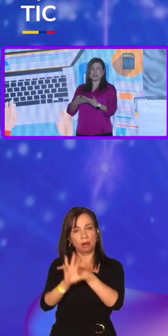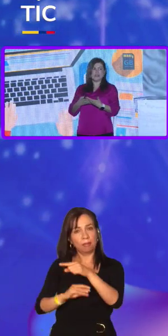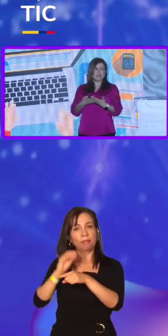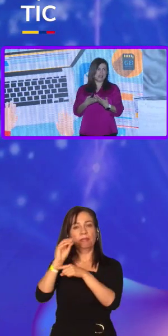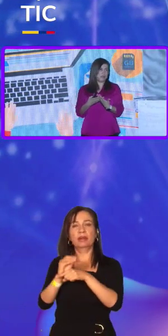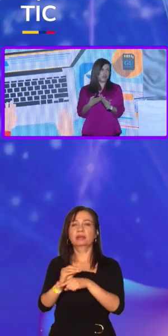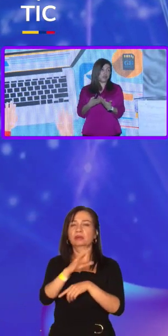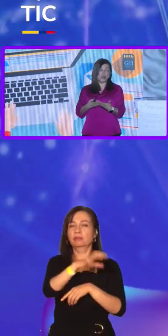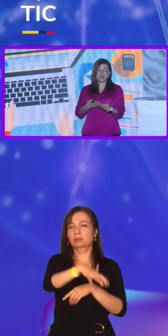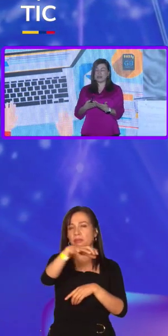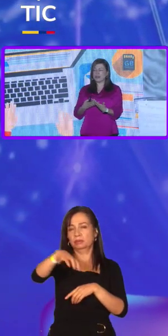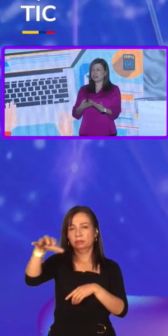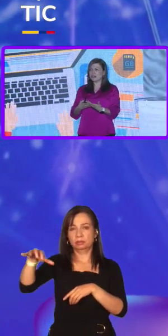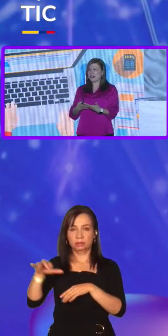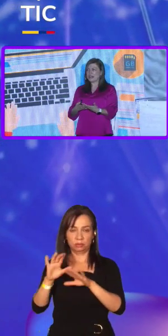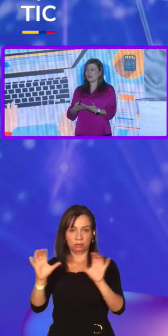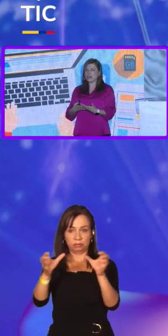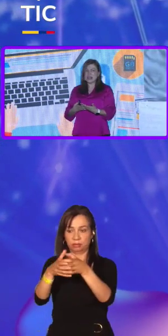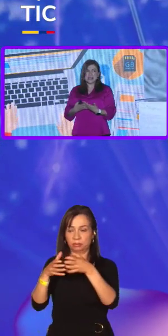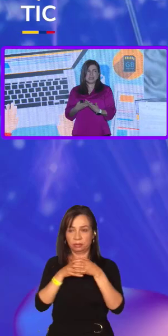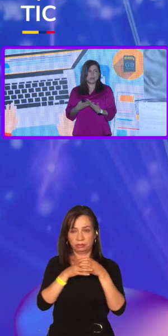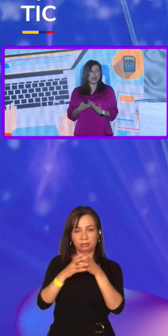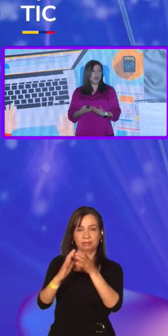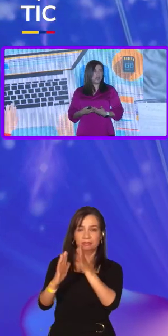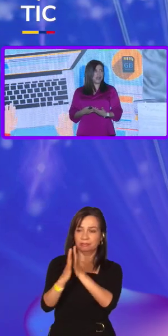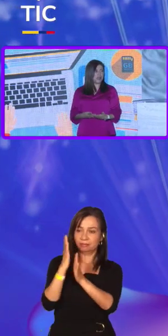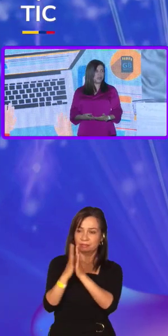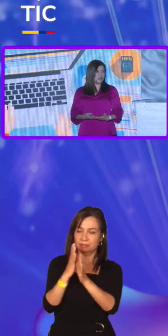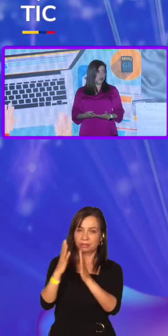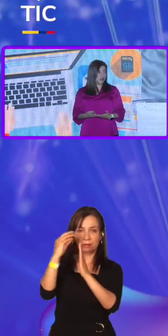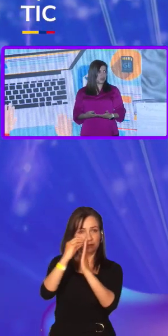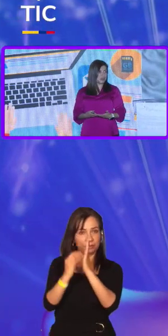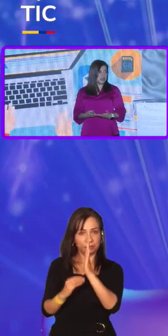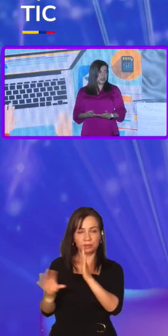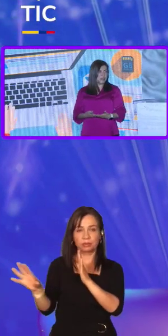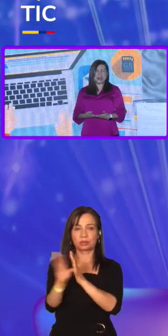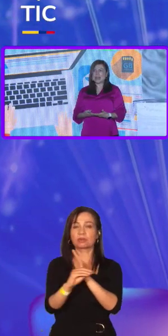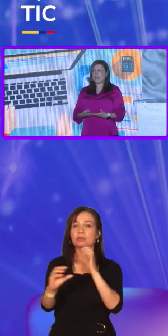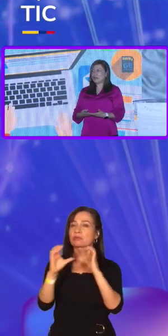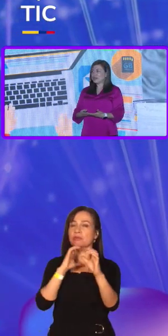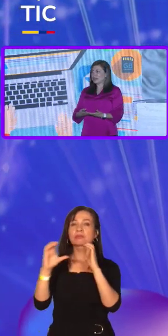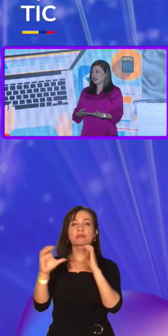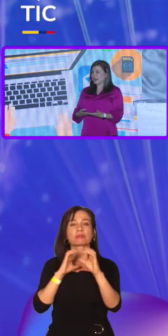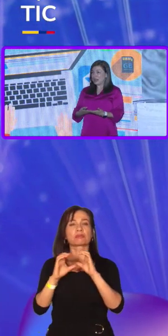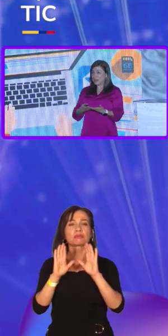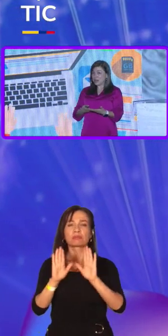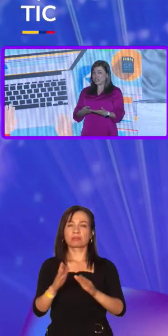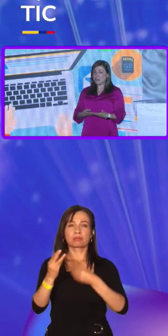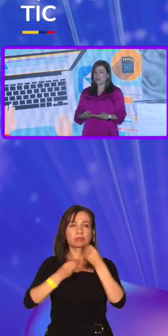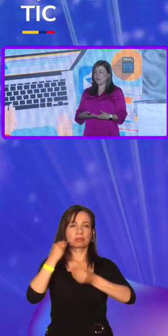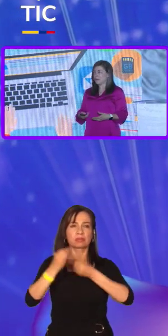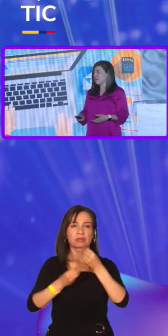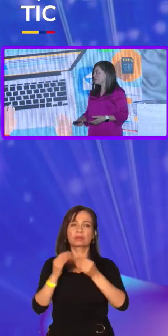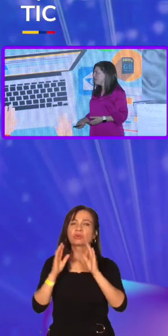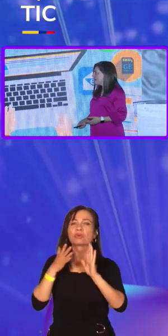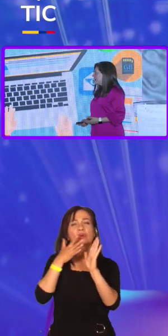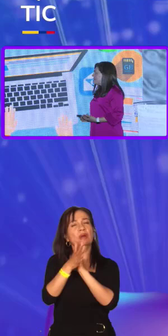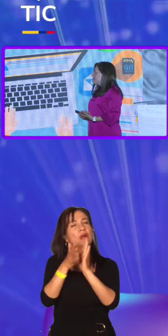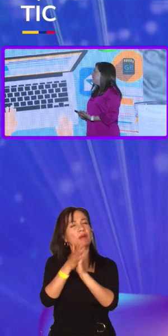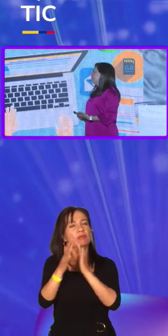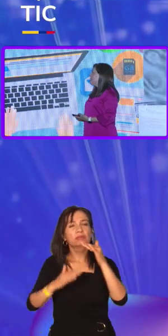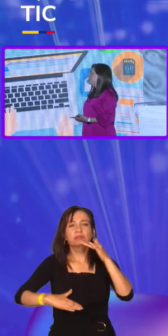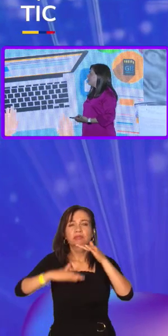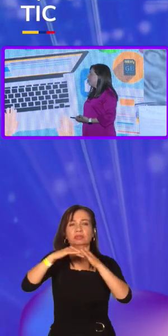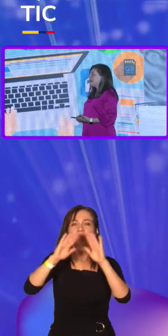o puntos de, digamos, nodos de recolección de datos se puedan comunicar unos con otros para poder tener el máximo de